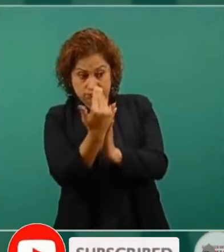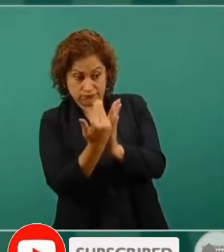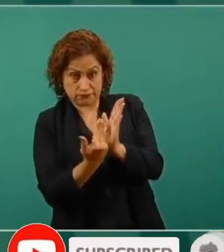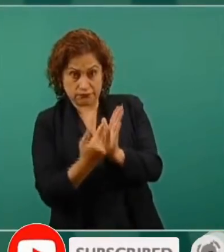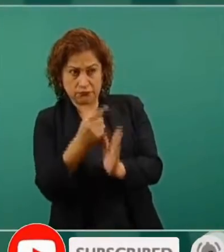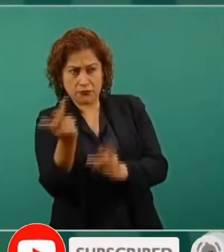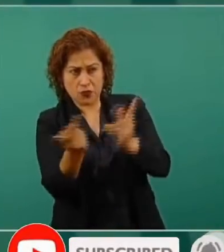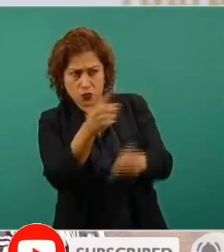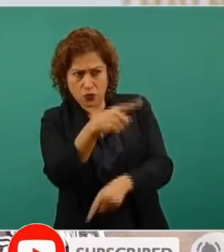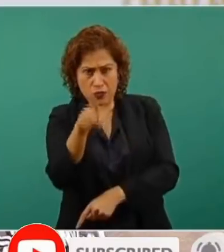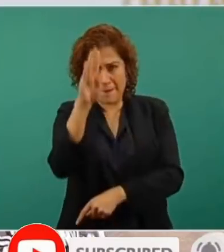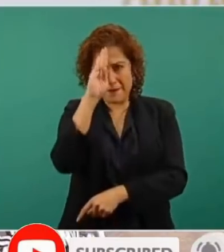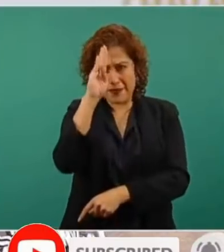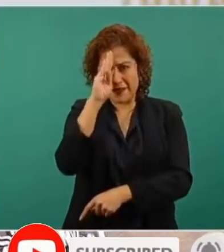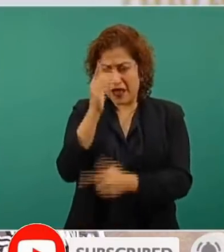libre concurrencia.